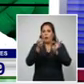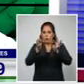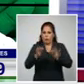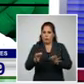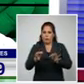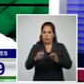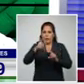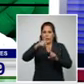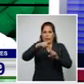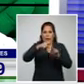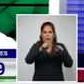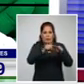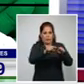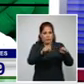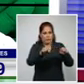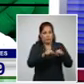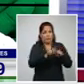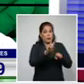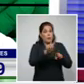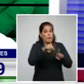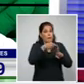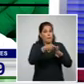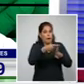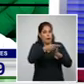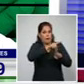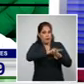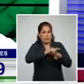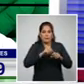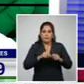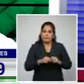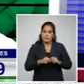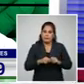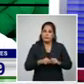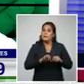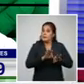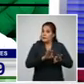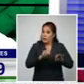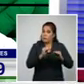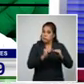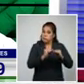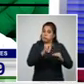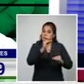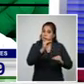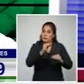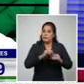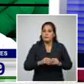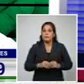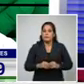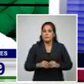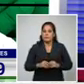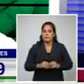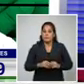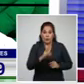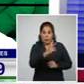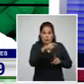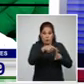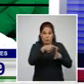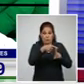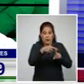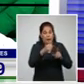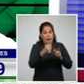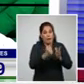terapia intensiva, 2 más incluso que el día de ayer, que ya era elevado. y esos dos más, pues